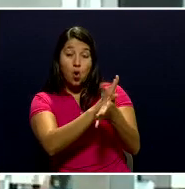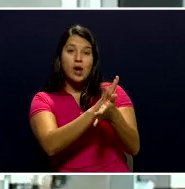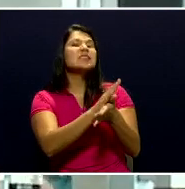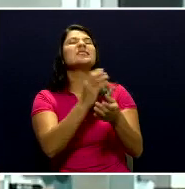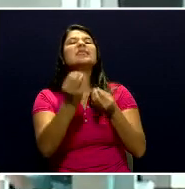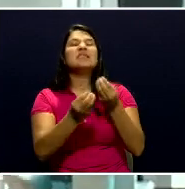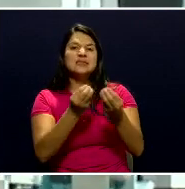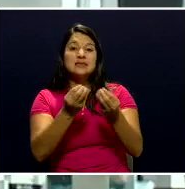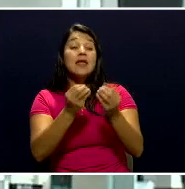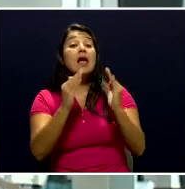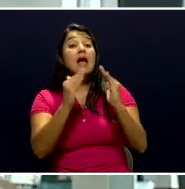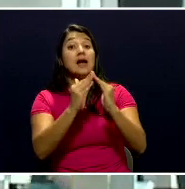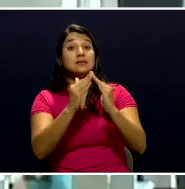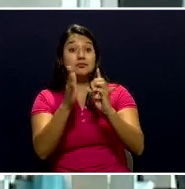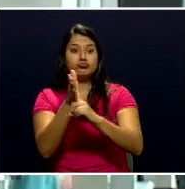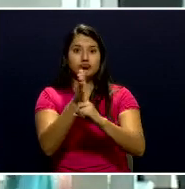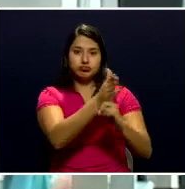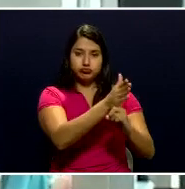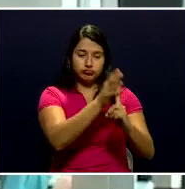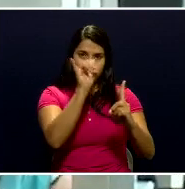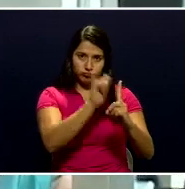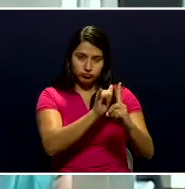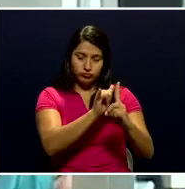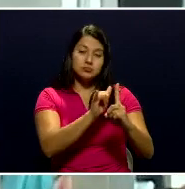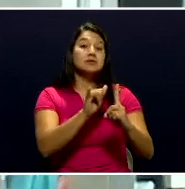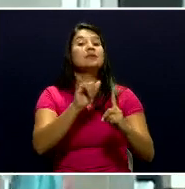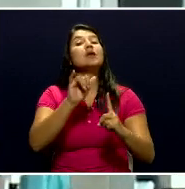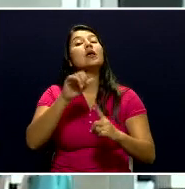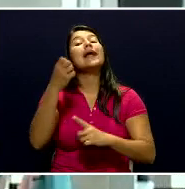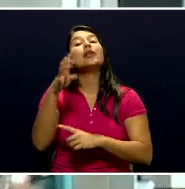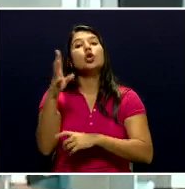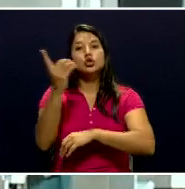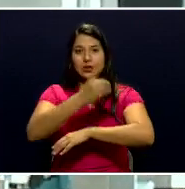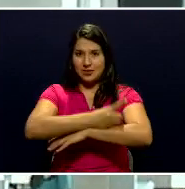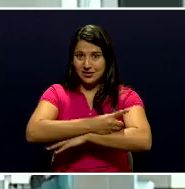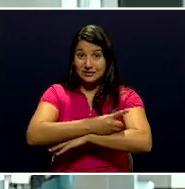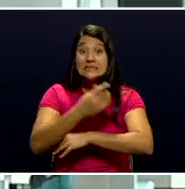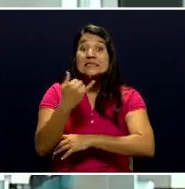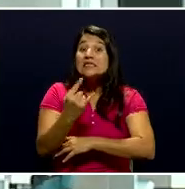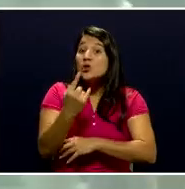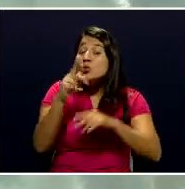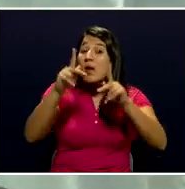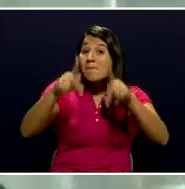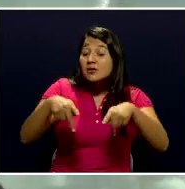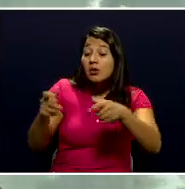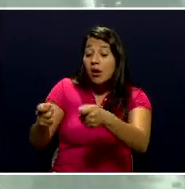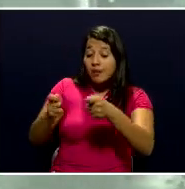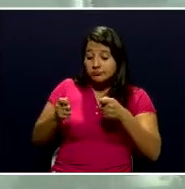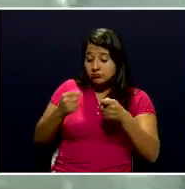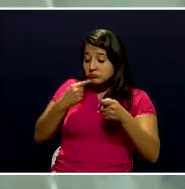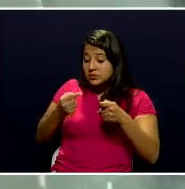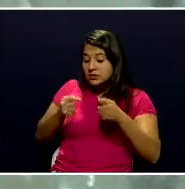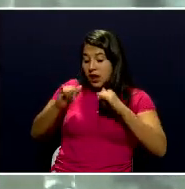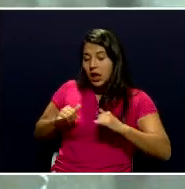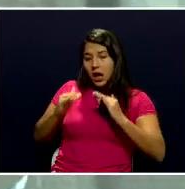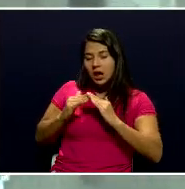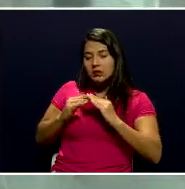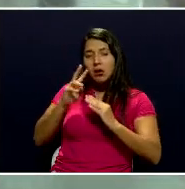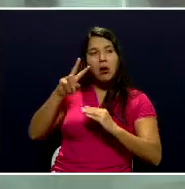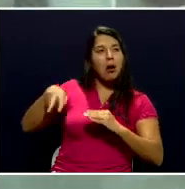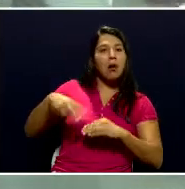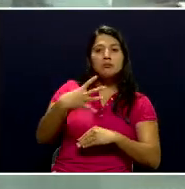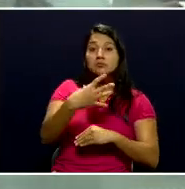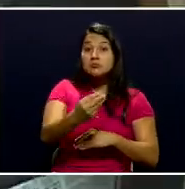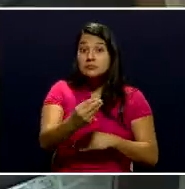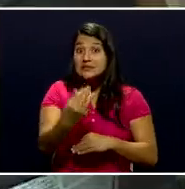días. Quienes incumplan con esa medida incurren en el delito de desobediencia, el cual, según el artículo 314 del Código Penal,